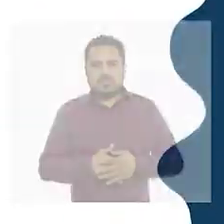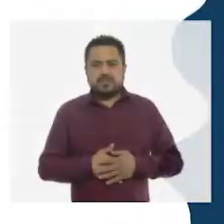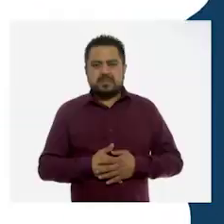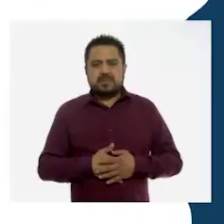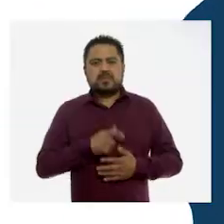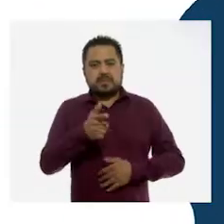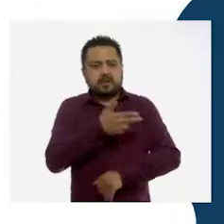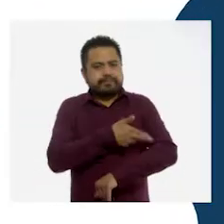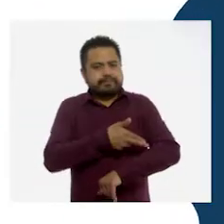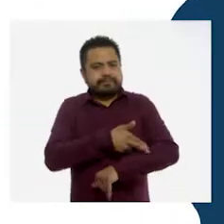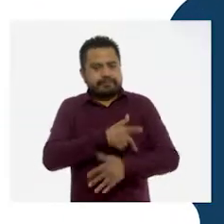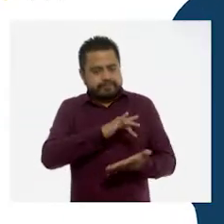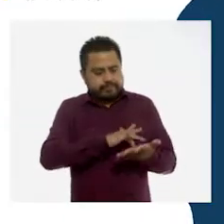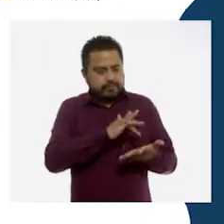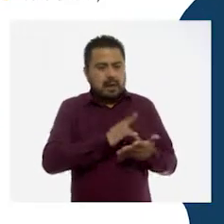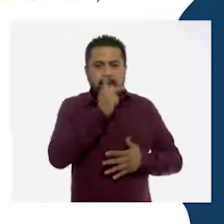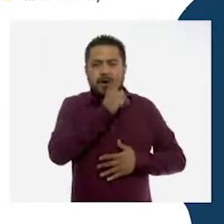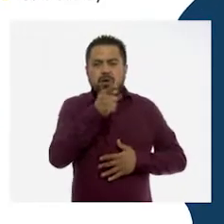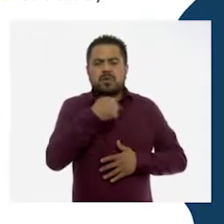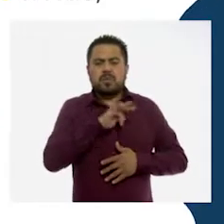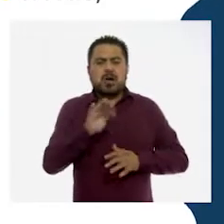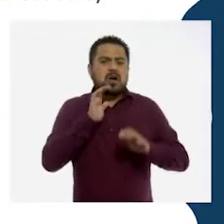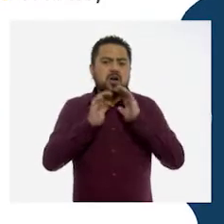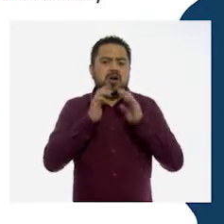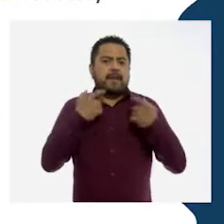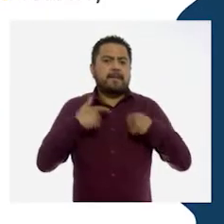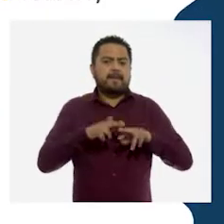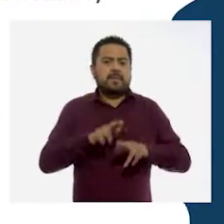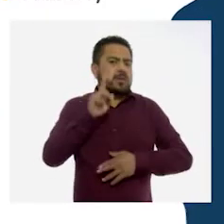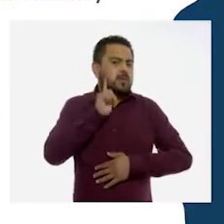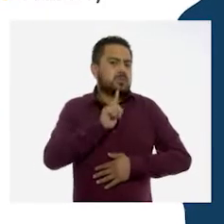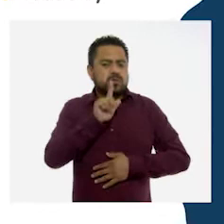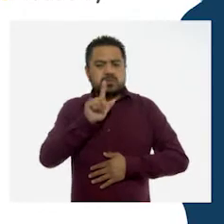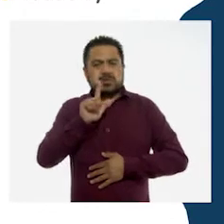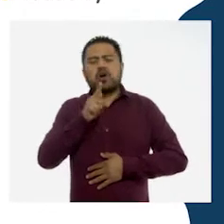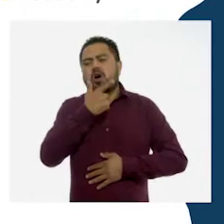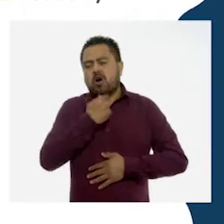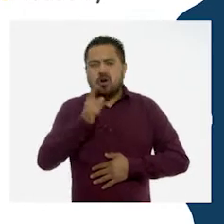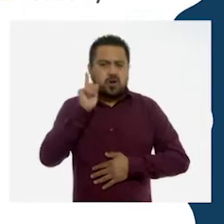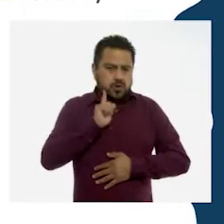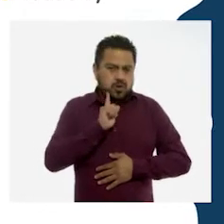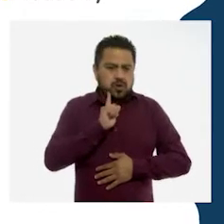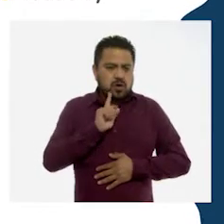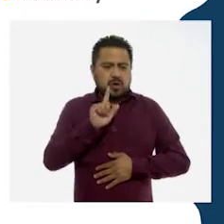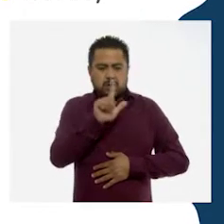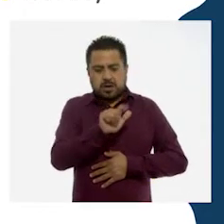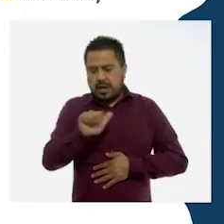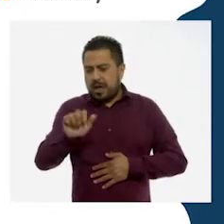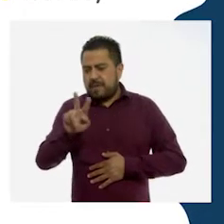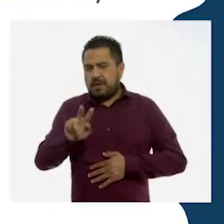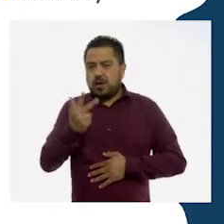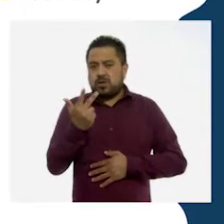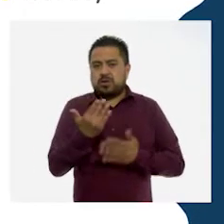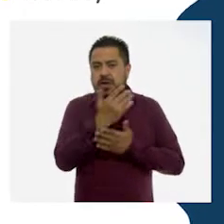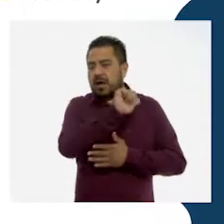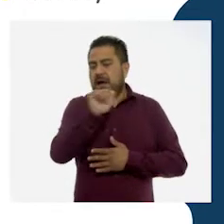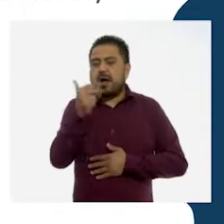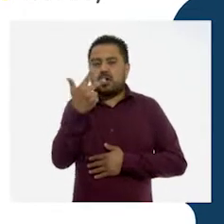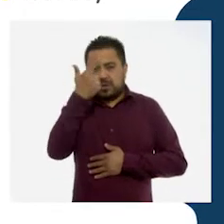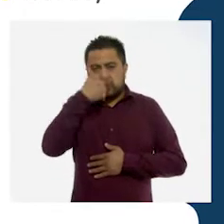Para solicitar apoyo pedagógico, comunícate con maestras y maestros de lunes a viernes de 8 a 20 horas al teléfono